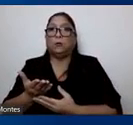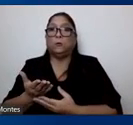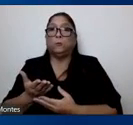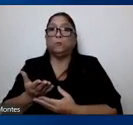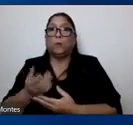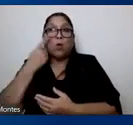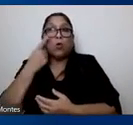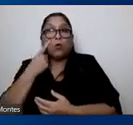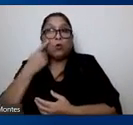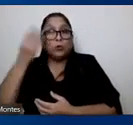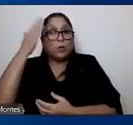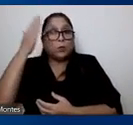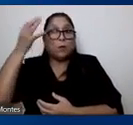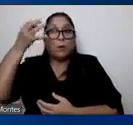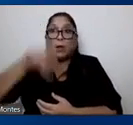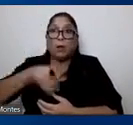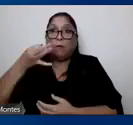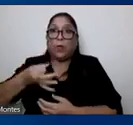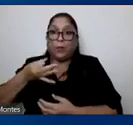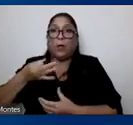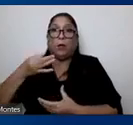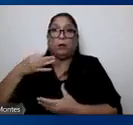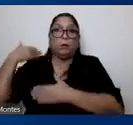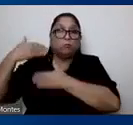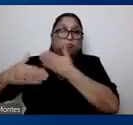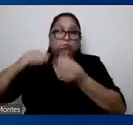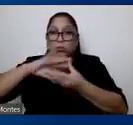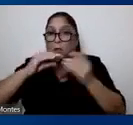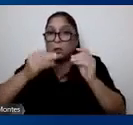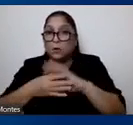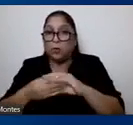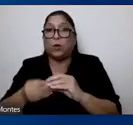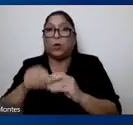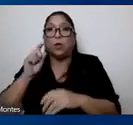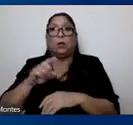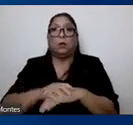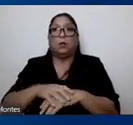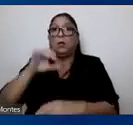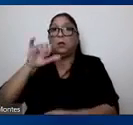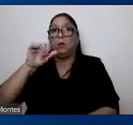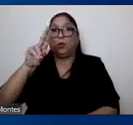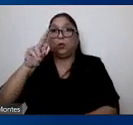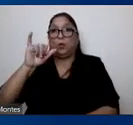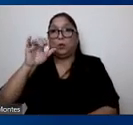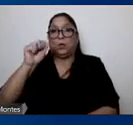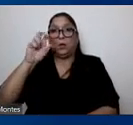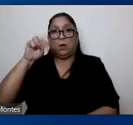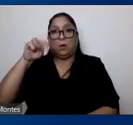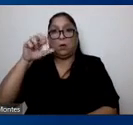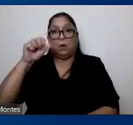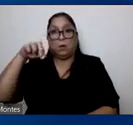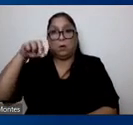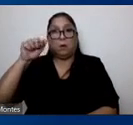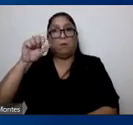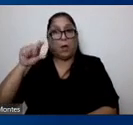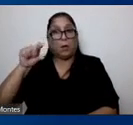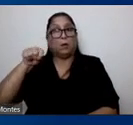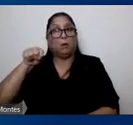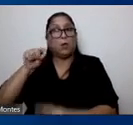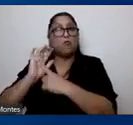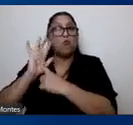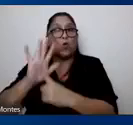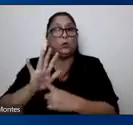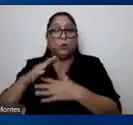poder conocer la verdad histórica de los eventos, ¿no? Entonces, Yuyanapac también presenta estos tipos de eventos para